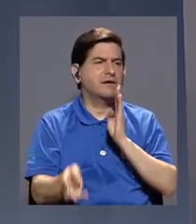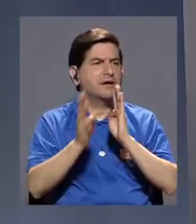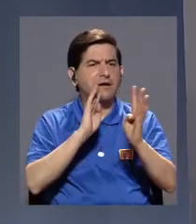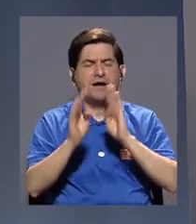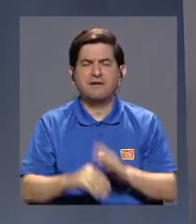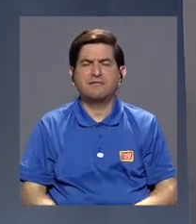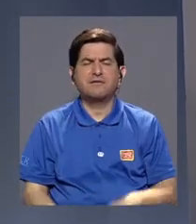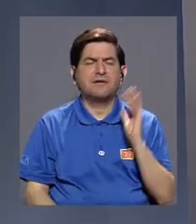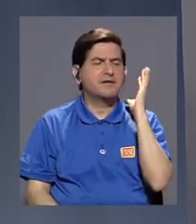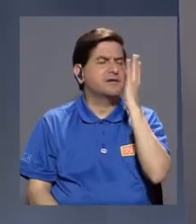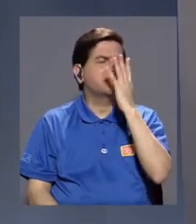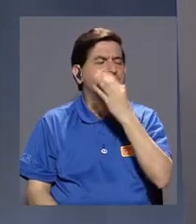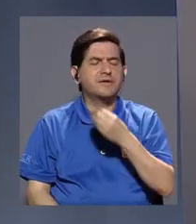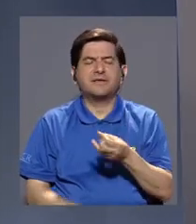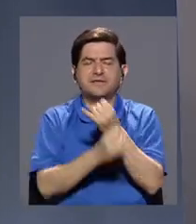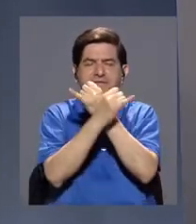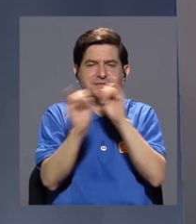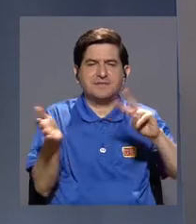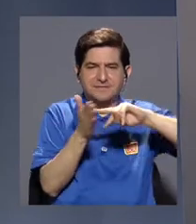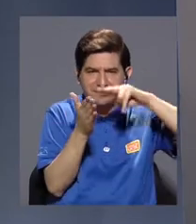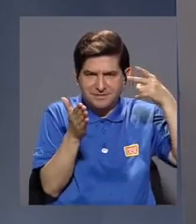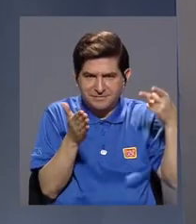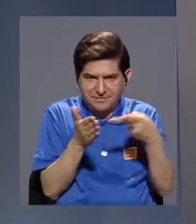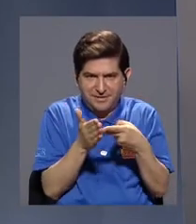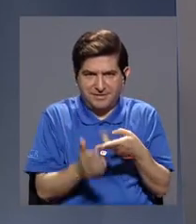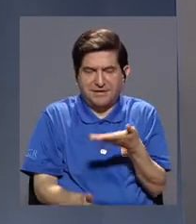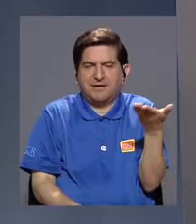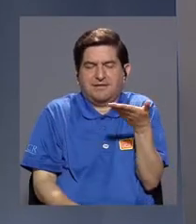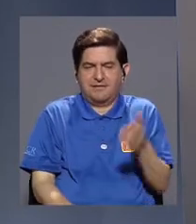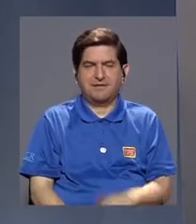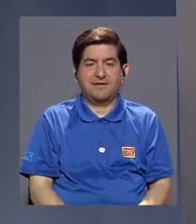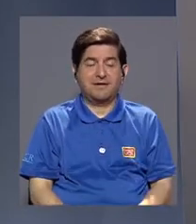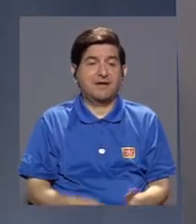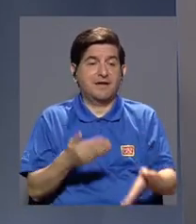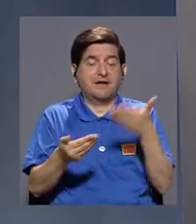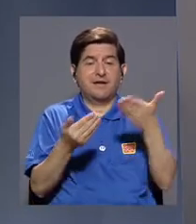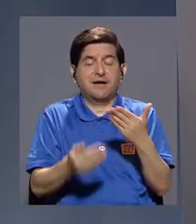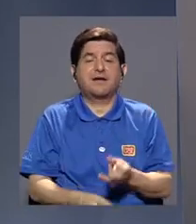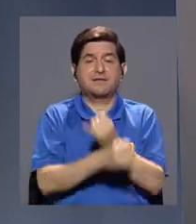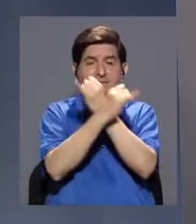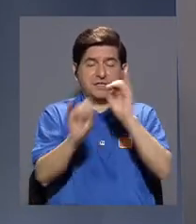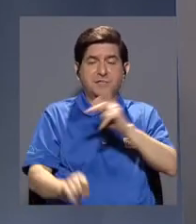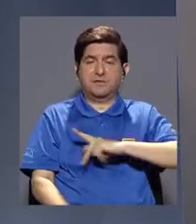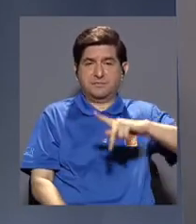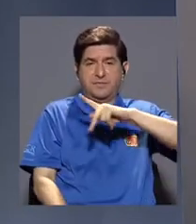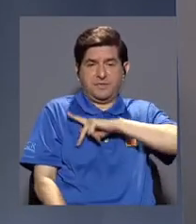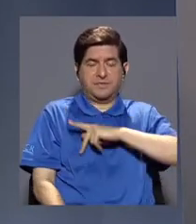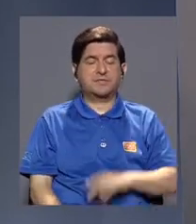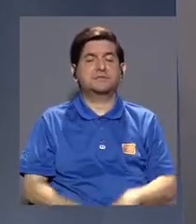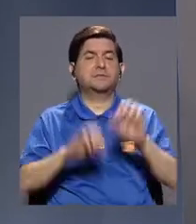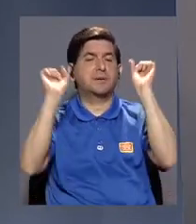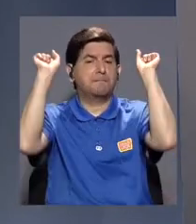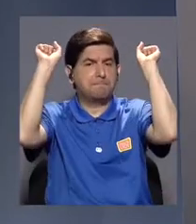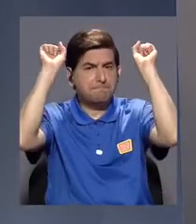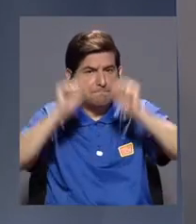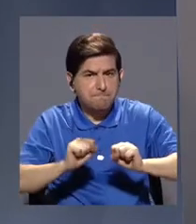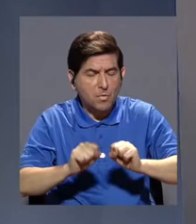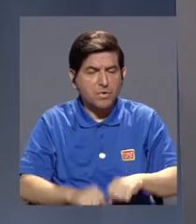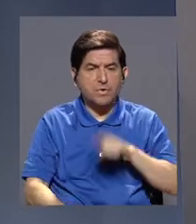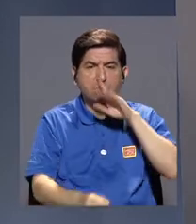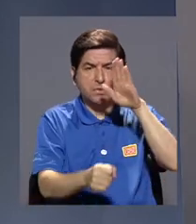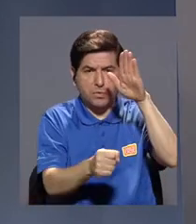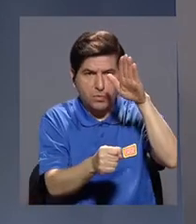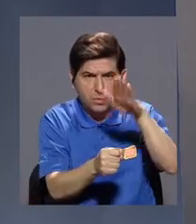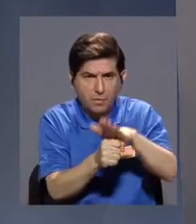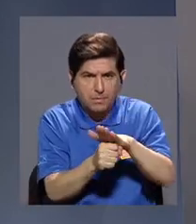habla sobre la belleza de la autonomía, que radica casi en la autonomía personal de poder hacer